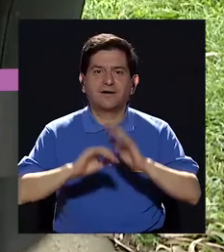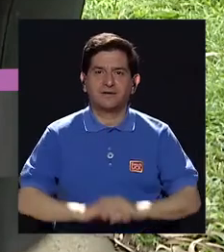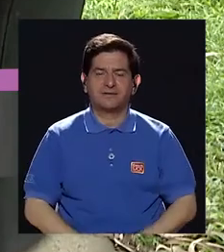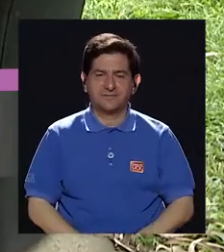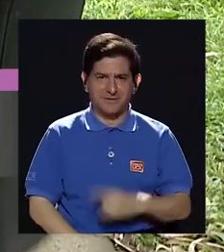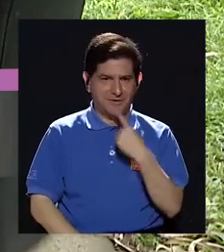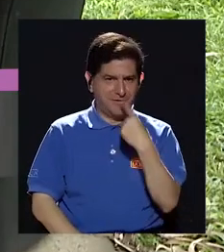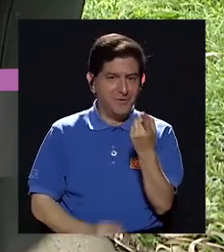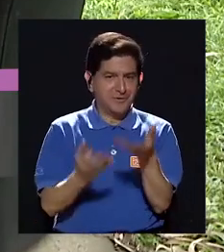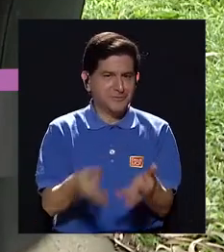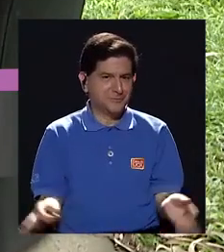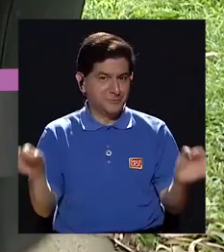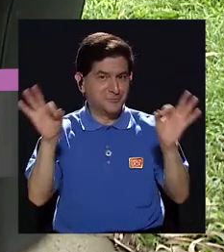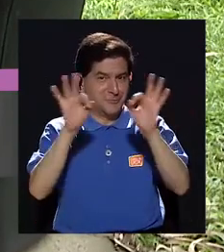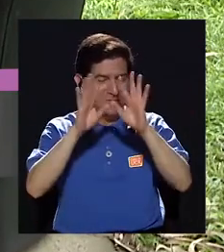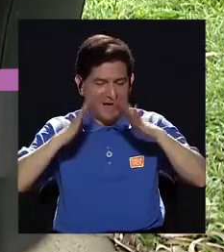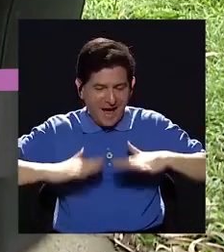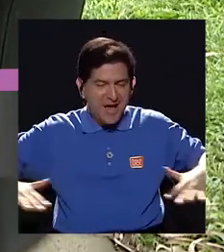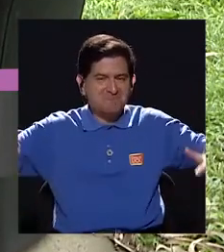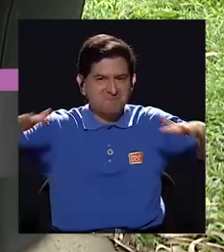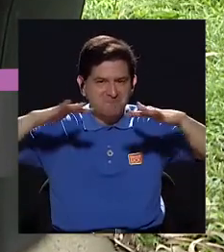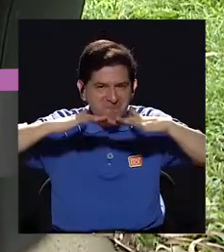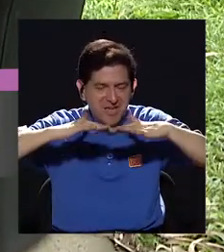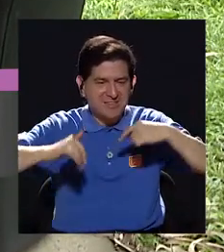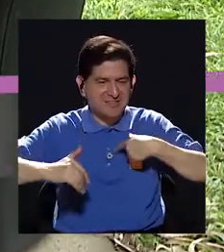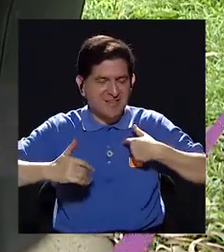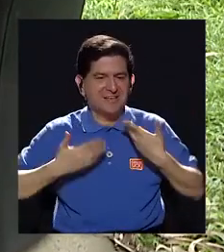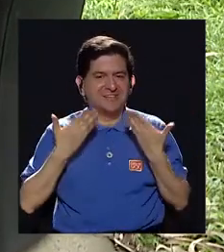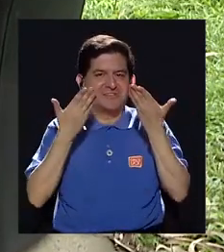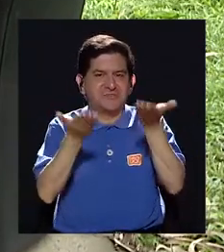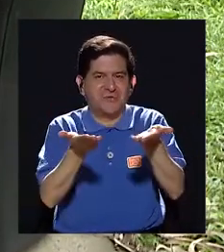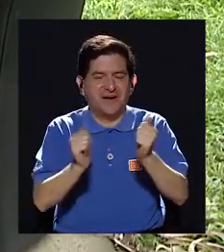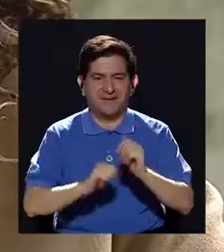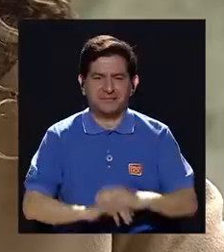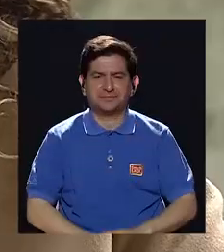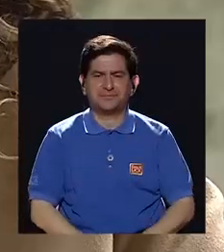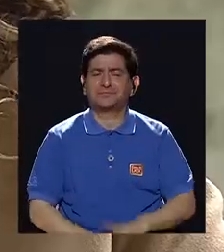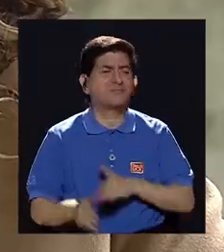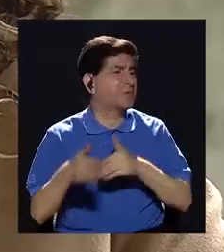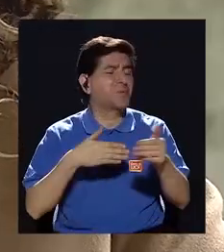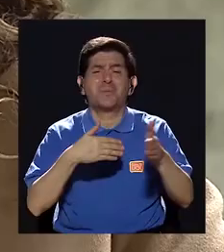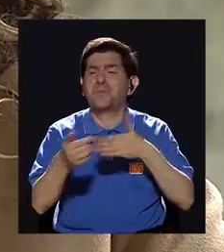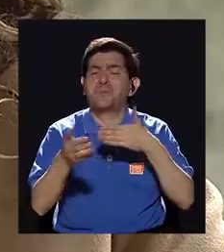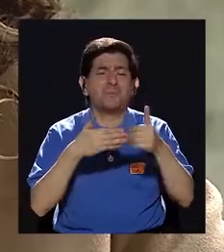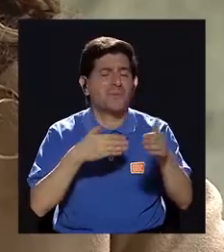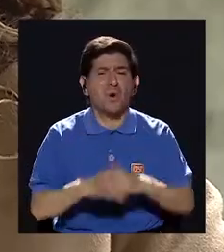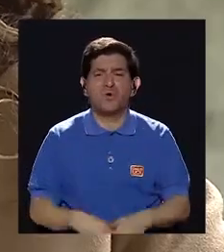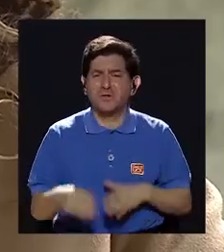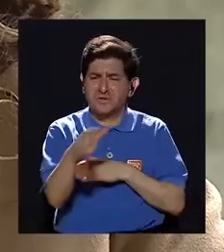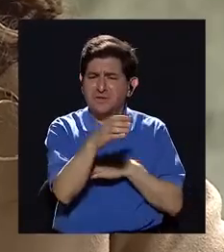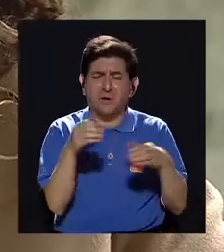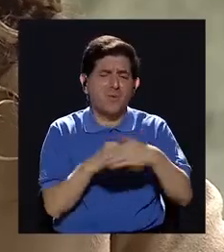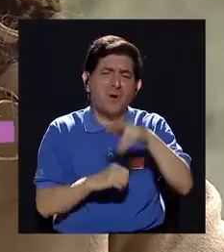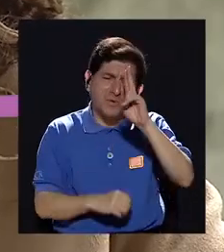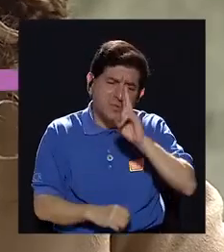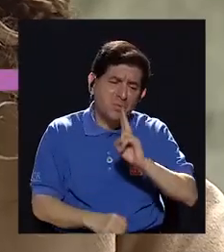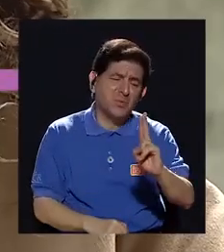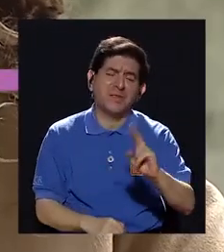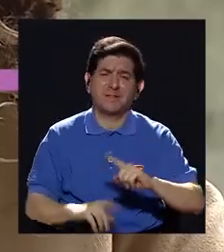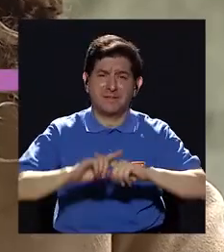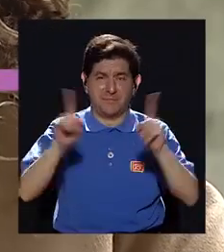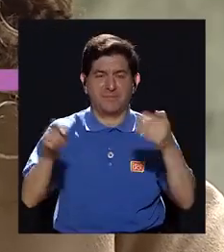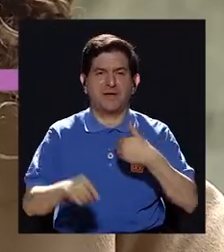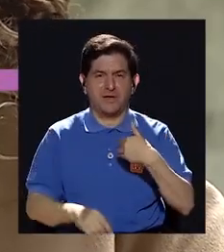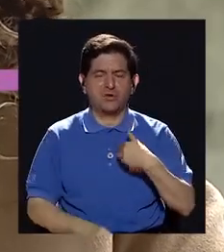Claro, eso que habla es importante, el ambiente, ¿qué ambiente le voy a proporcionar? O sea, no importa que sea una habitación humilde, pero